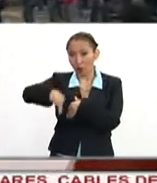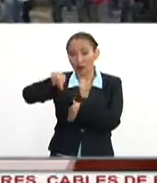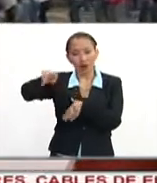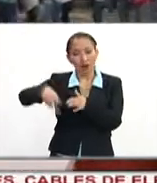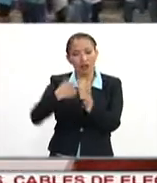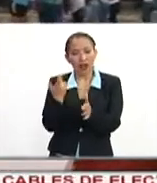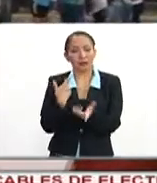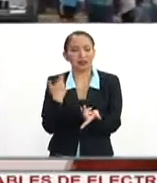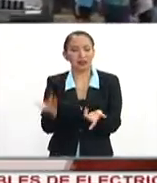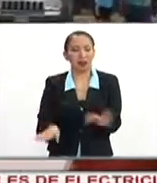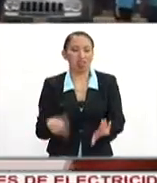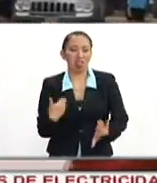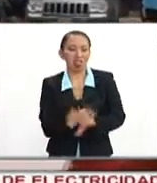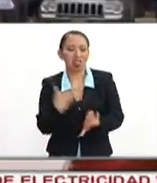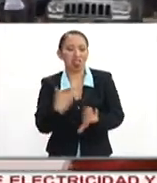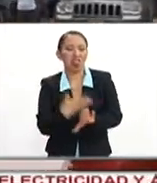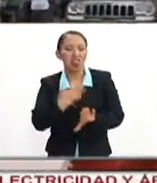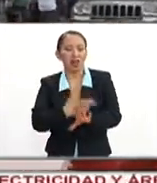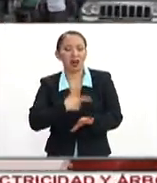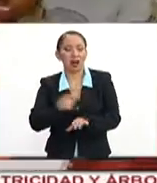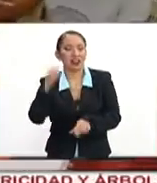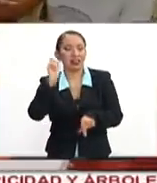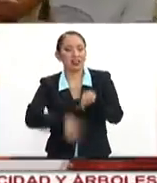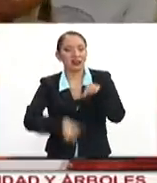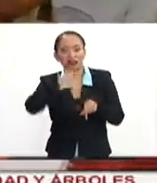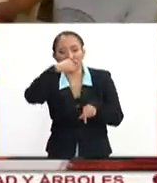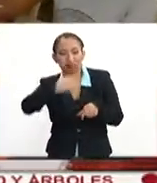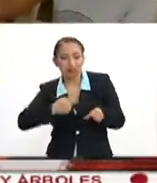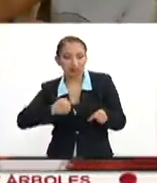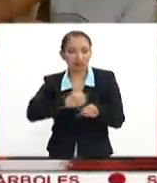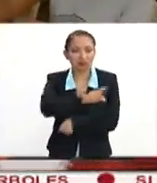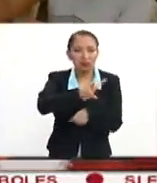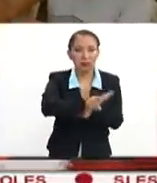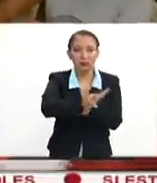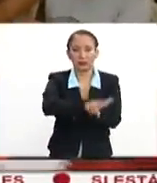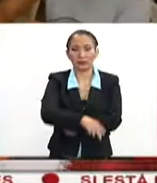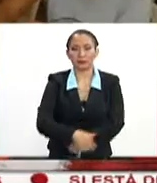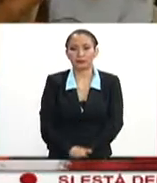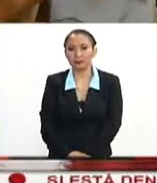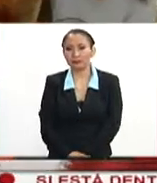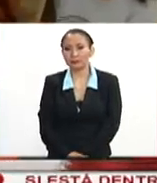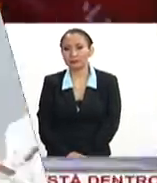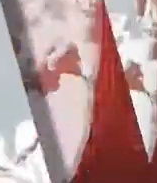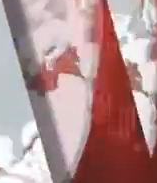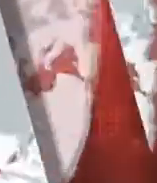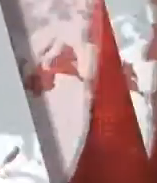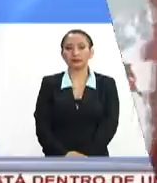otro gatillo para, dice él, detonar la violencia en Venezuela.